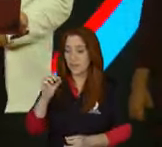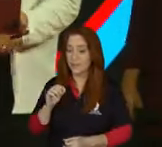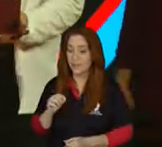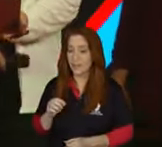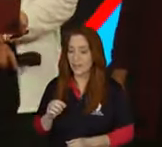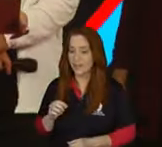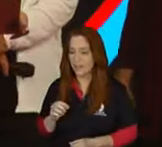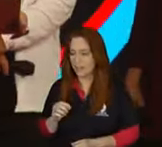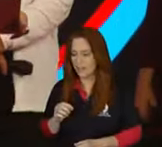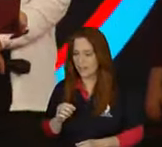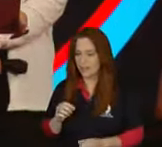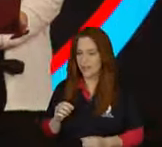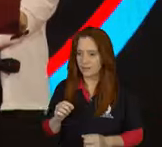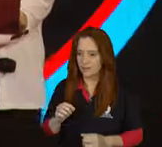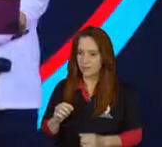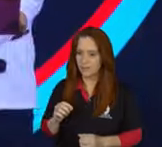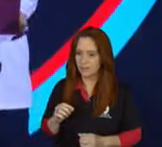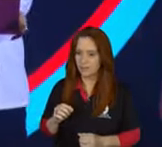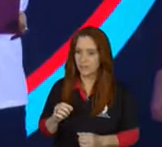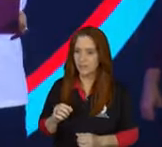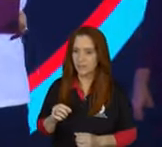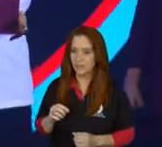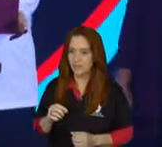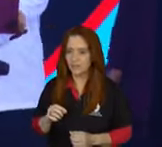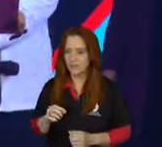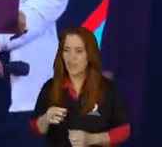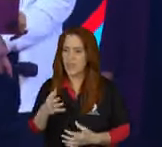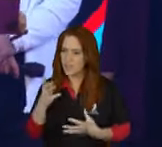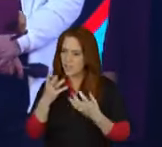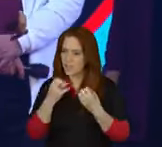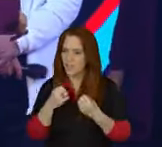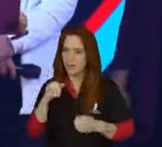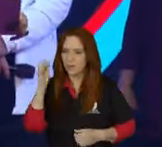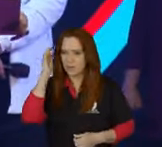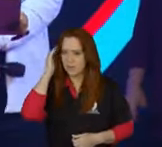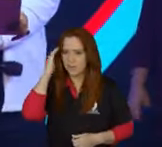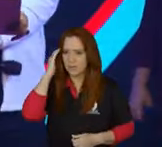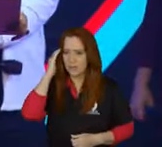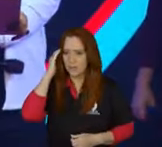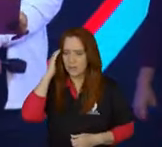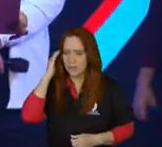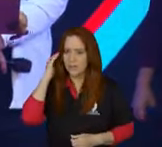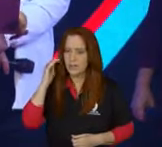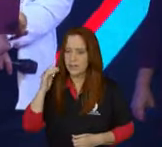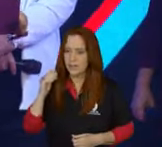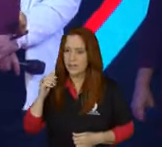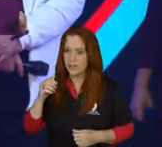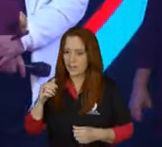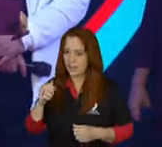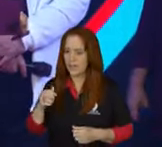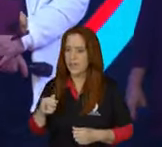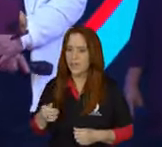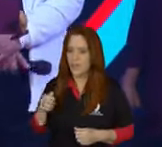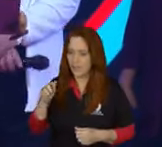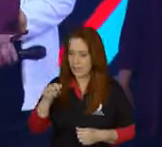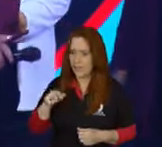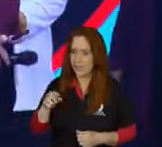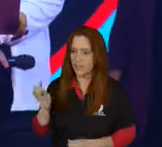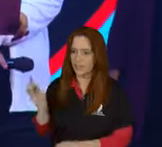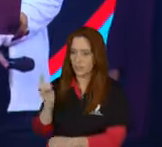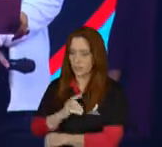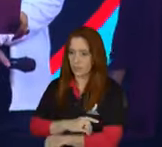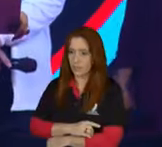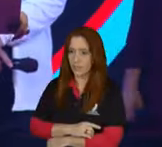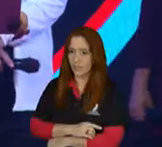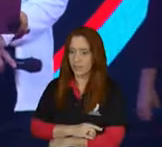vidas. Quiero que sepan que durante estos días Dios nos ha bendecido. Tuvimos el placer de conocer,